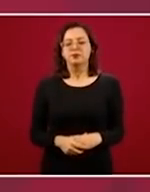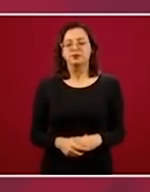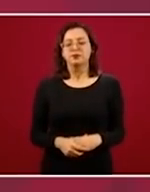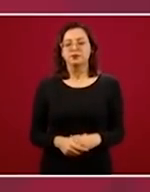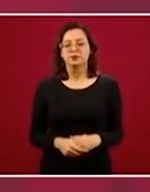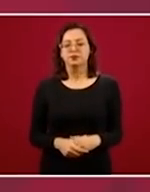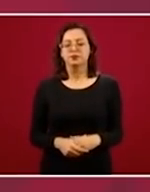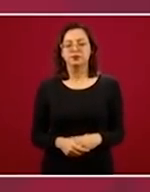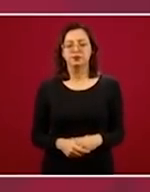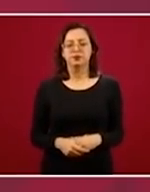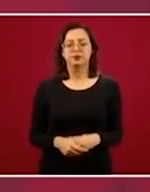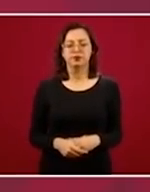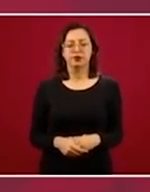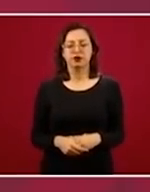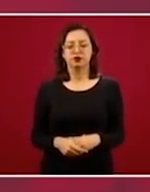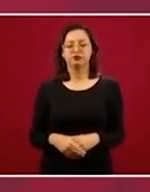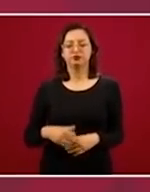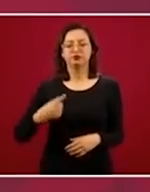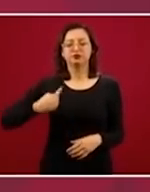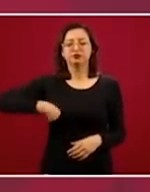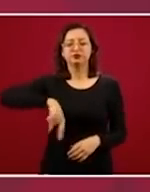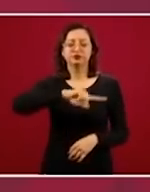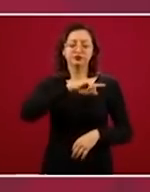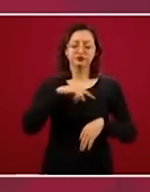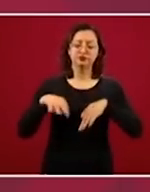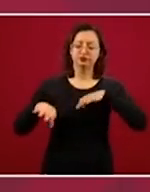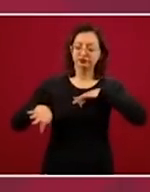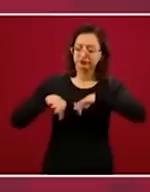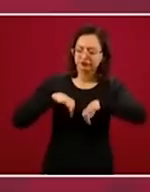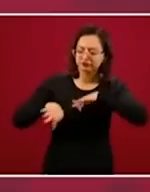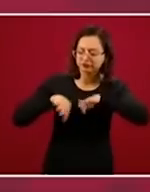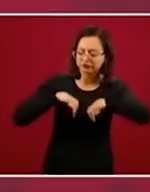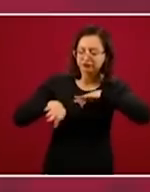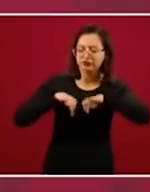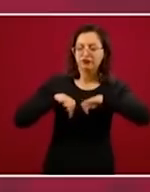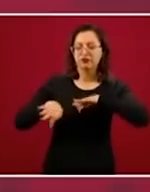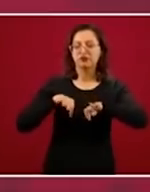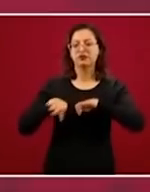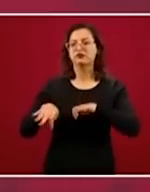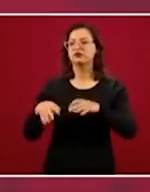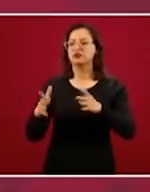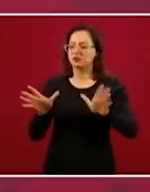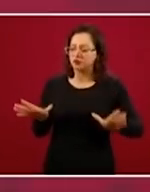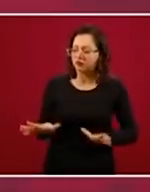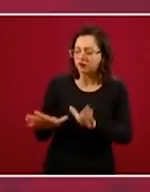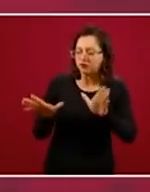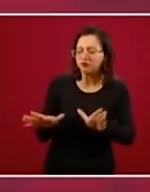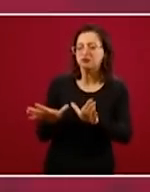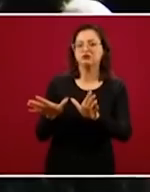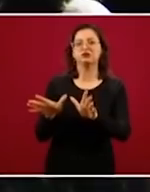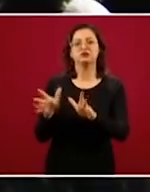trabajando para qué no haya pobreza